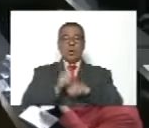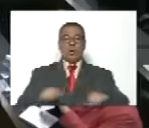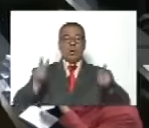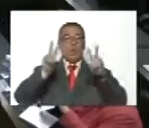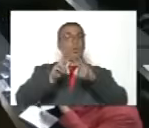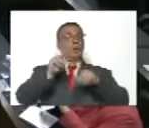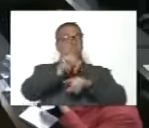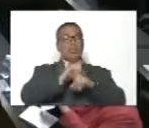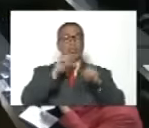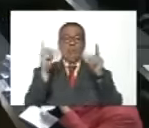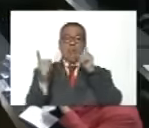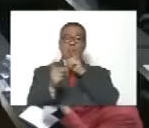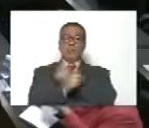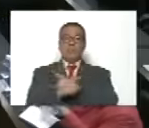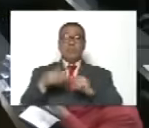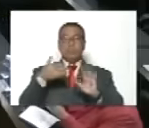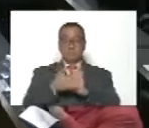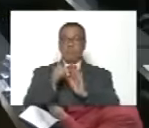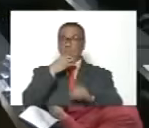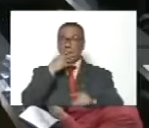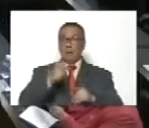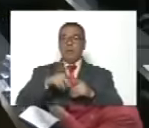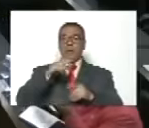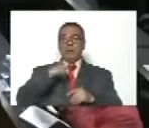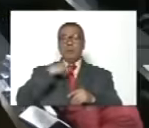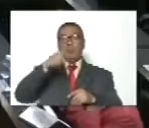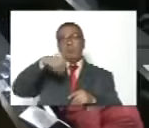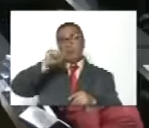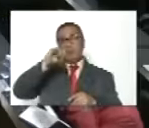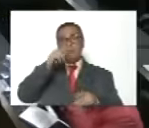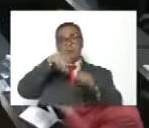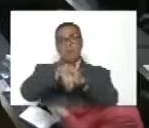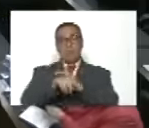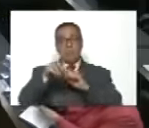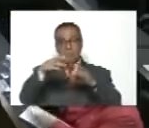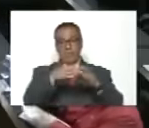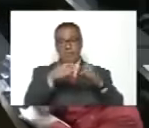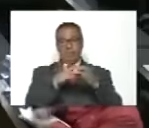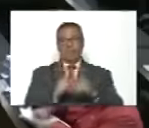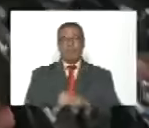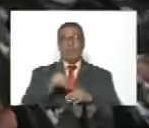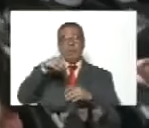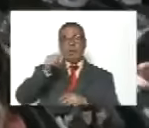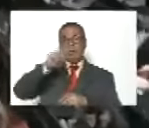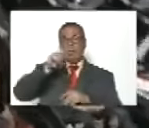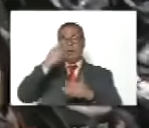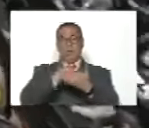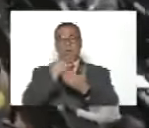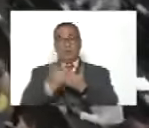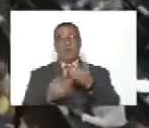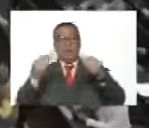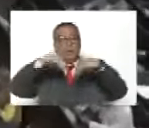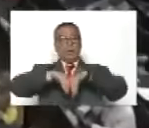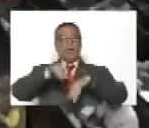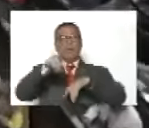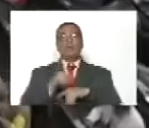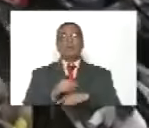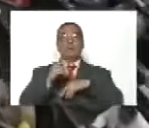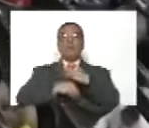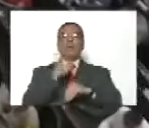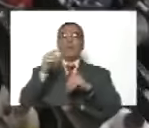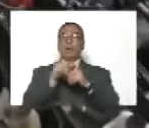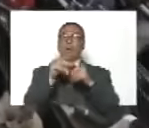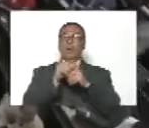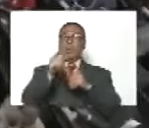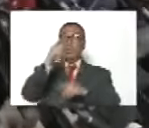que otorga cambios significativos al Estado de Palestina dentro de la organización. El diputado Cristian Ruiz presentó el proyecto de acuerdo y ejerció el derecho